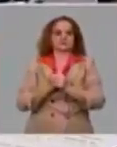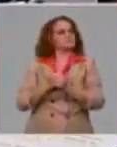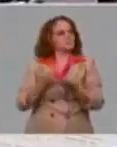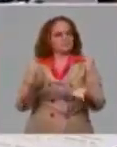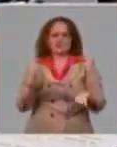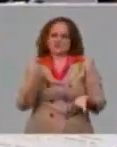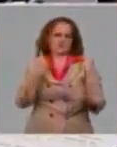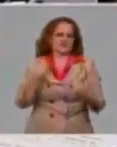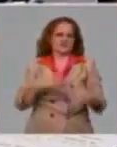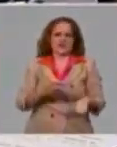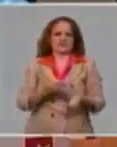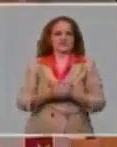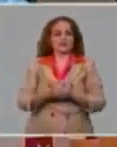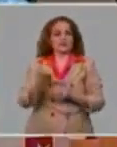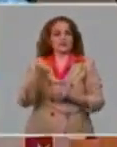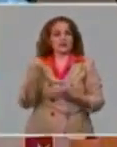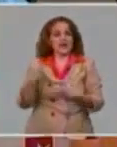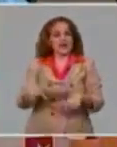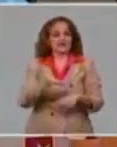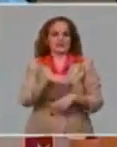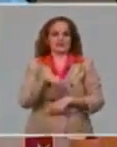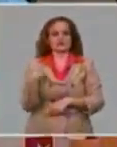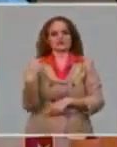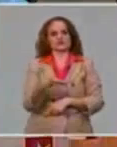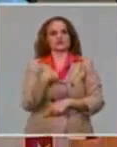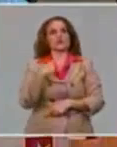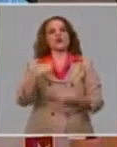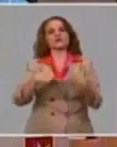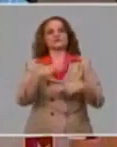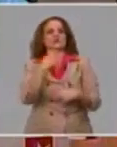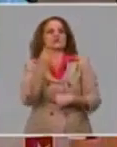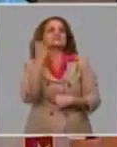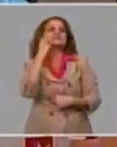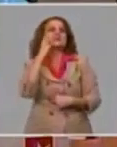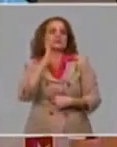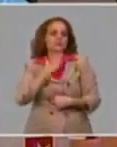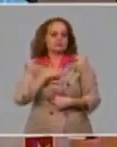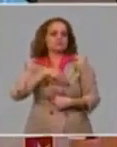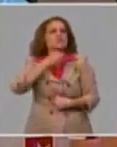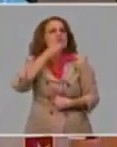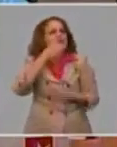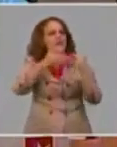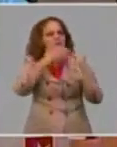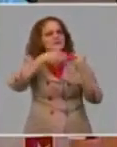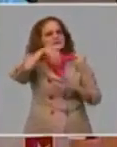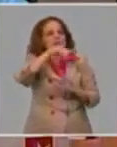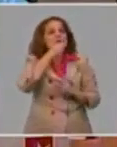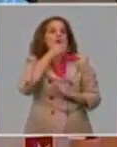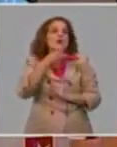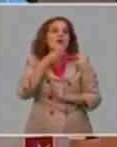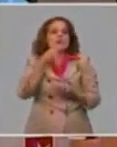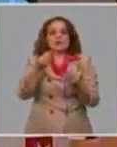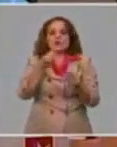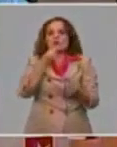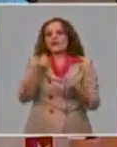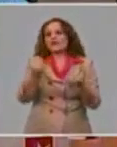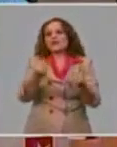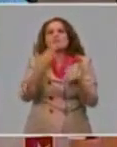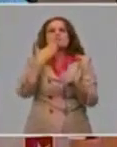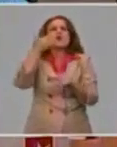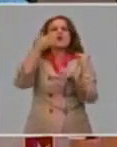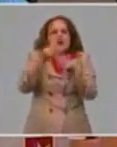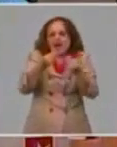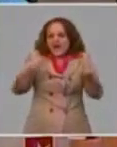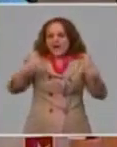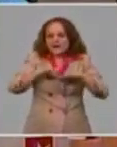no es económicamente factible hacerlo. Estamos haciendo cemento inclusive para albañilería, pero estamos trabajando con extensores de cemento, y por